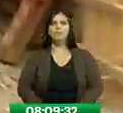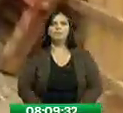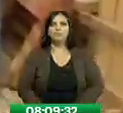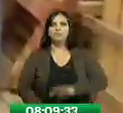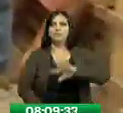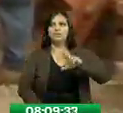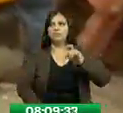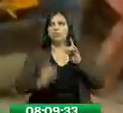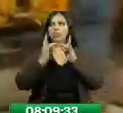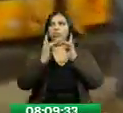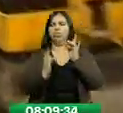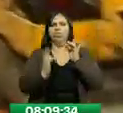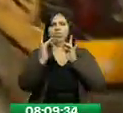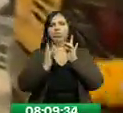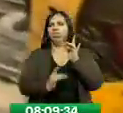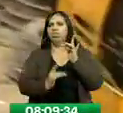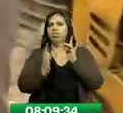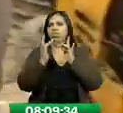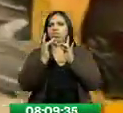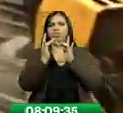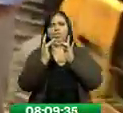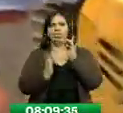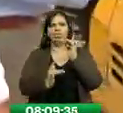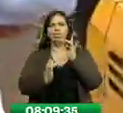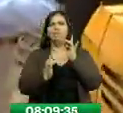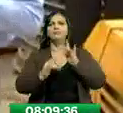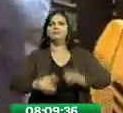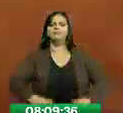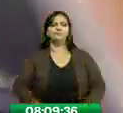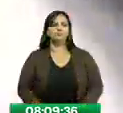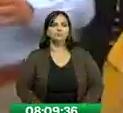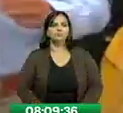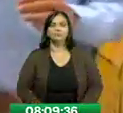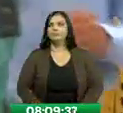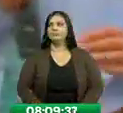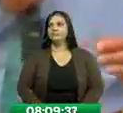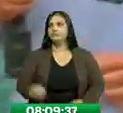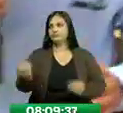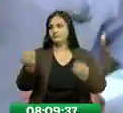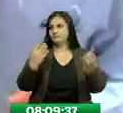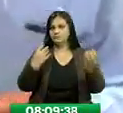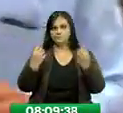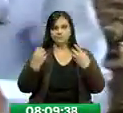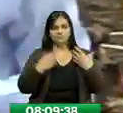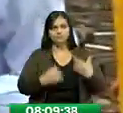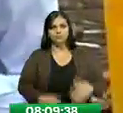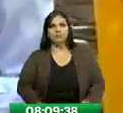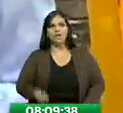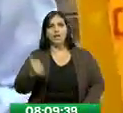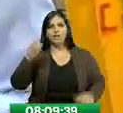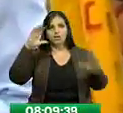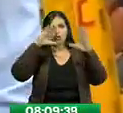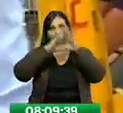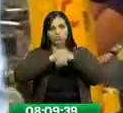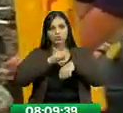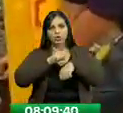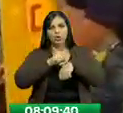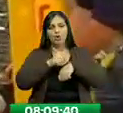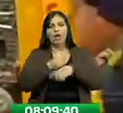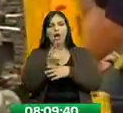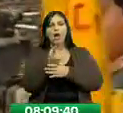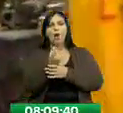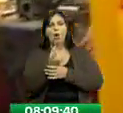se nos indica que esto habría ocurrido alrededor de las 11 de la noche